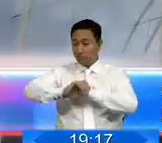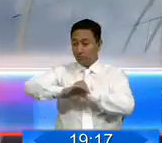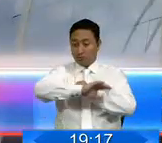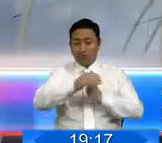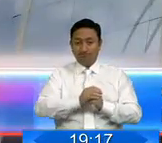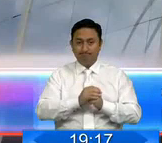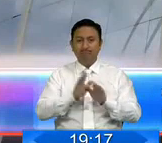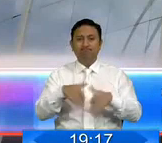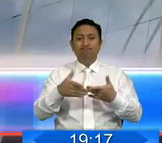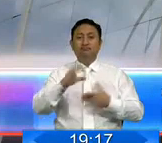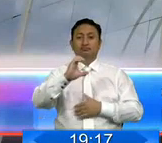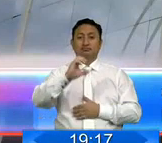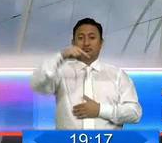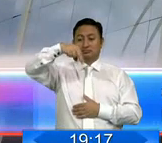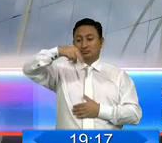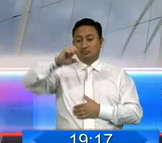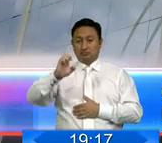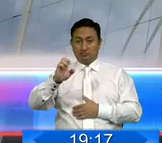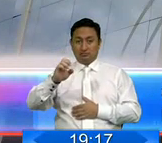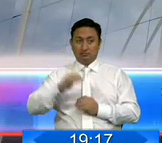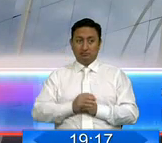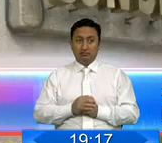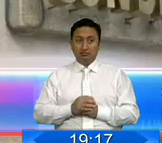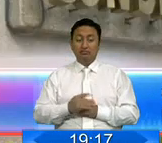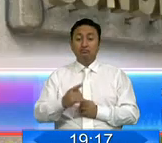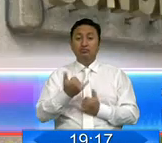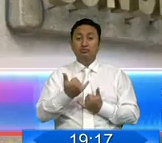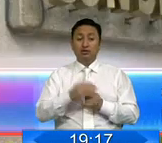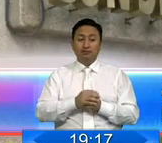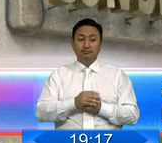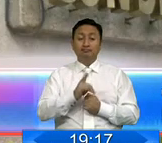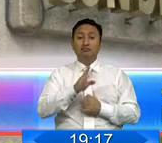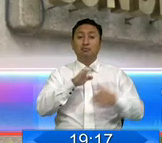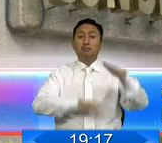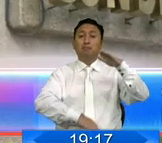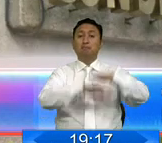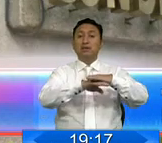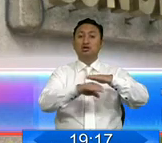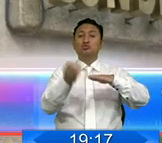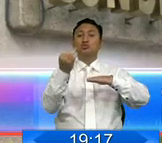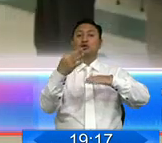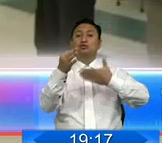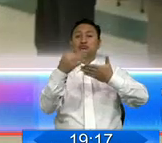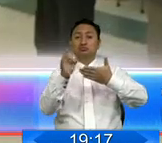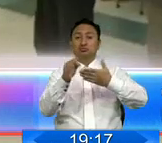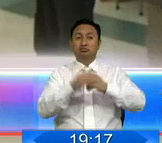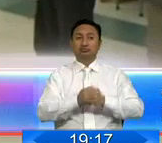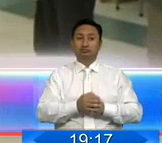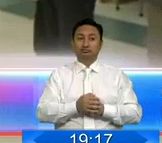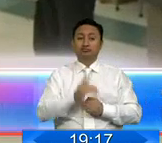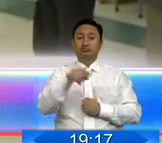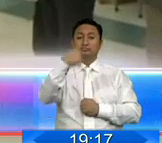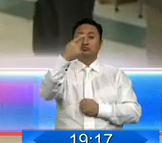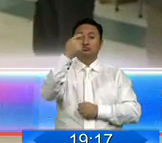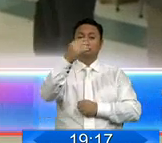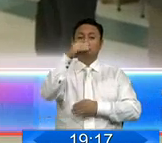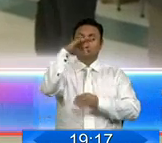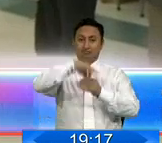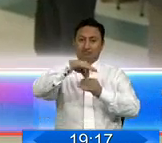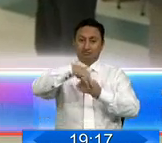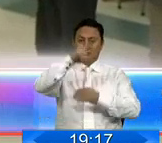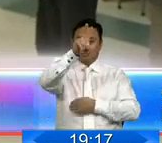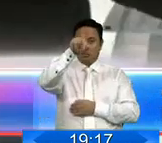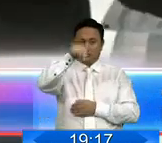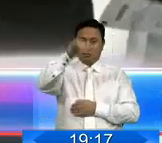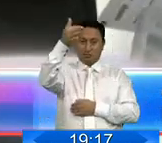Para el efecto, el Consejo Nacional Electoral, CNE, aprobó los límites máximos del gasto para las elecciones seccionales del